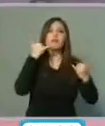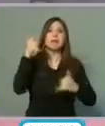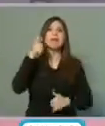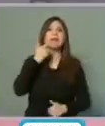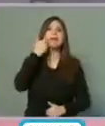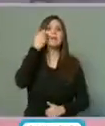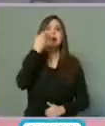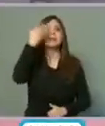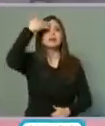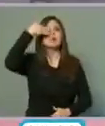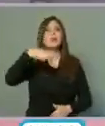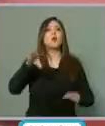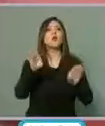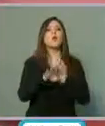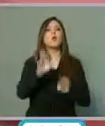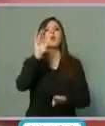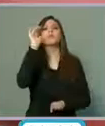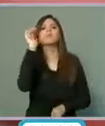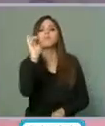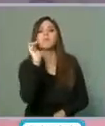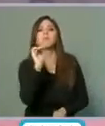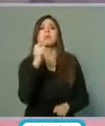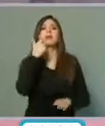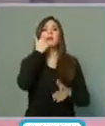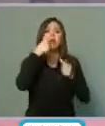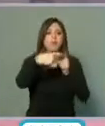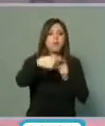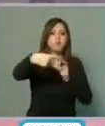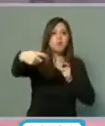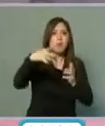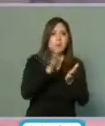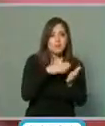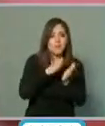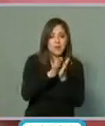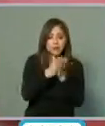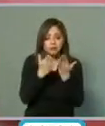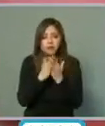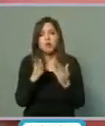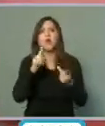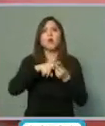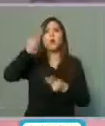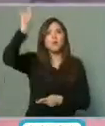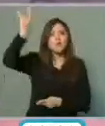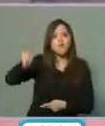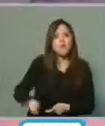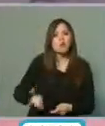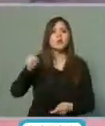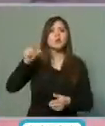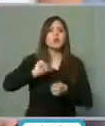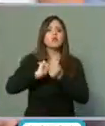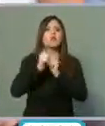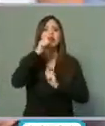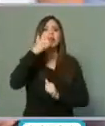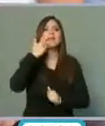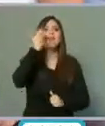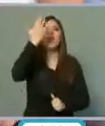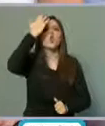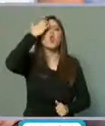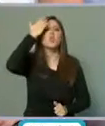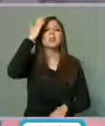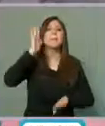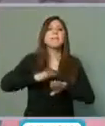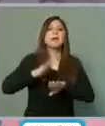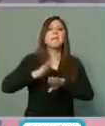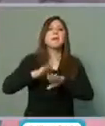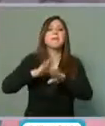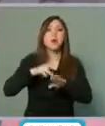pedir material como folletos, como pósters, como quieren conocer más Rusia. Es decir,